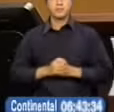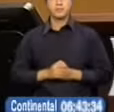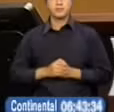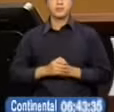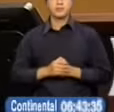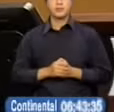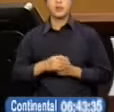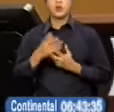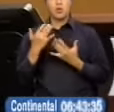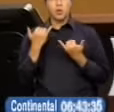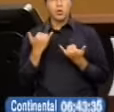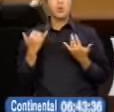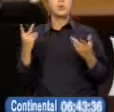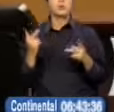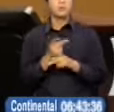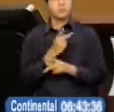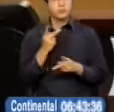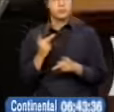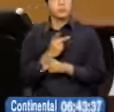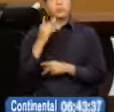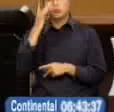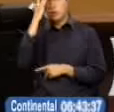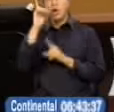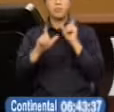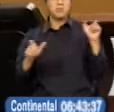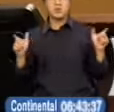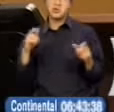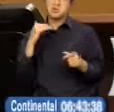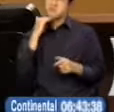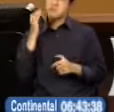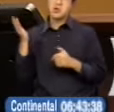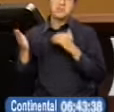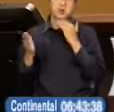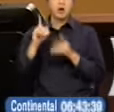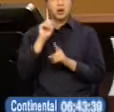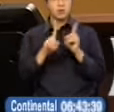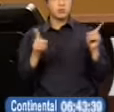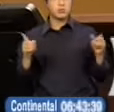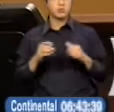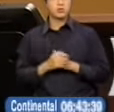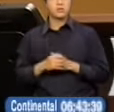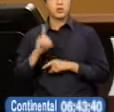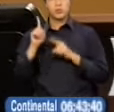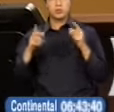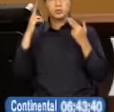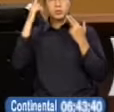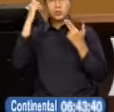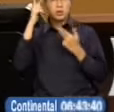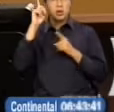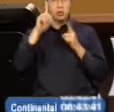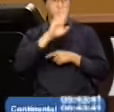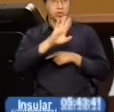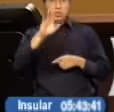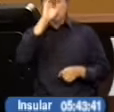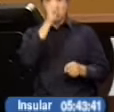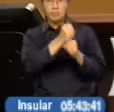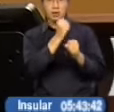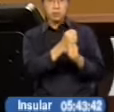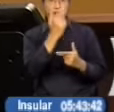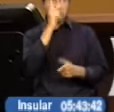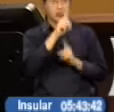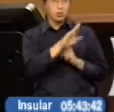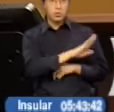ramón frente a los grandes riesgos hay insolencia incluso de algunos oficiales de servicio activos